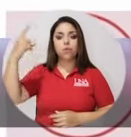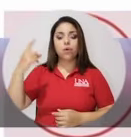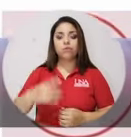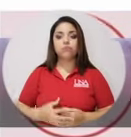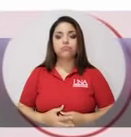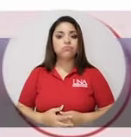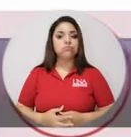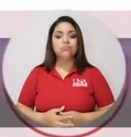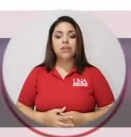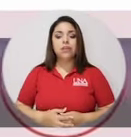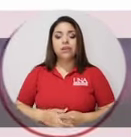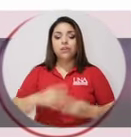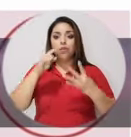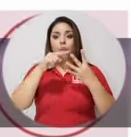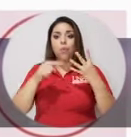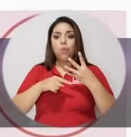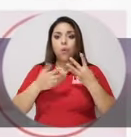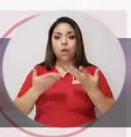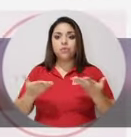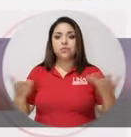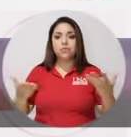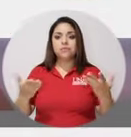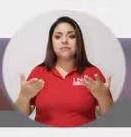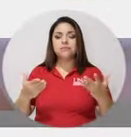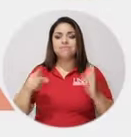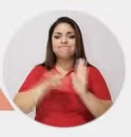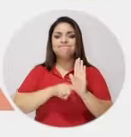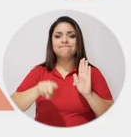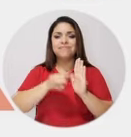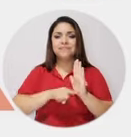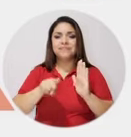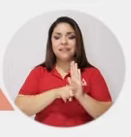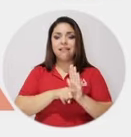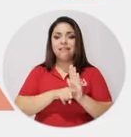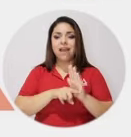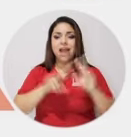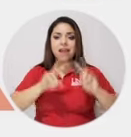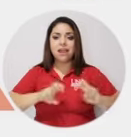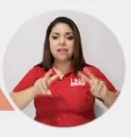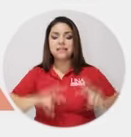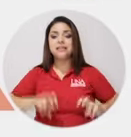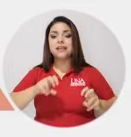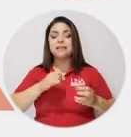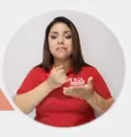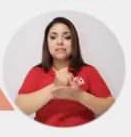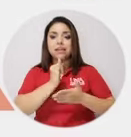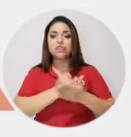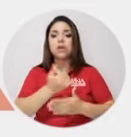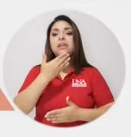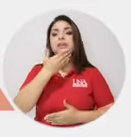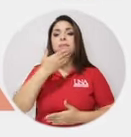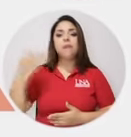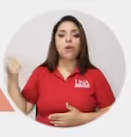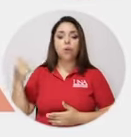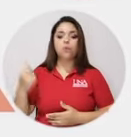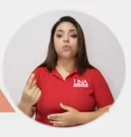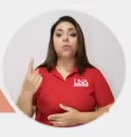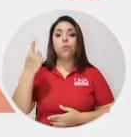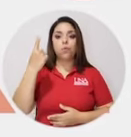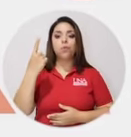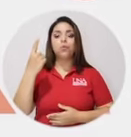Entonces, miren que estos son los 4 títulos que hacen el análisis de esta investigación y que apuesta por uno, y